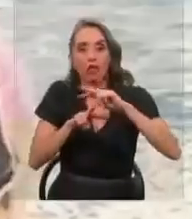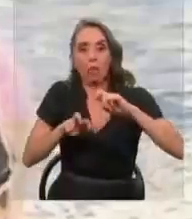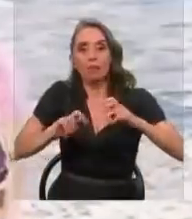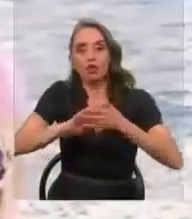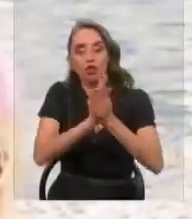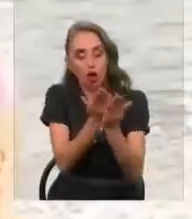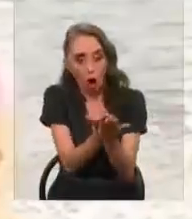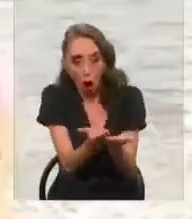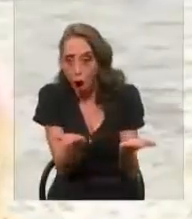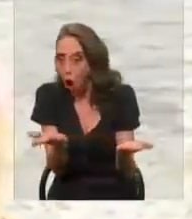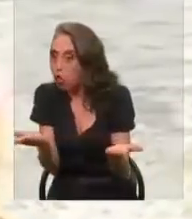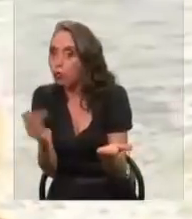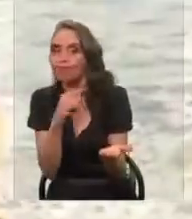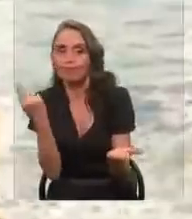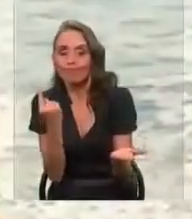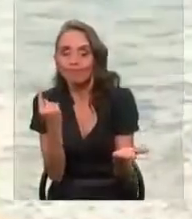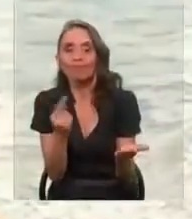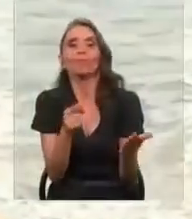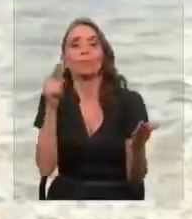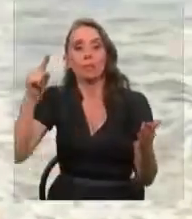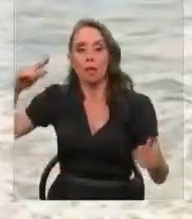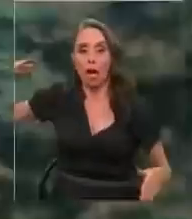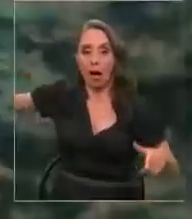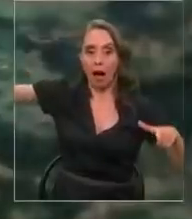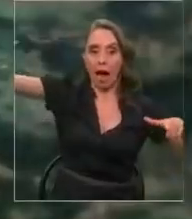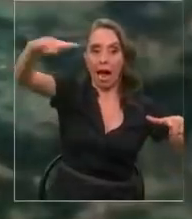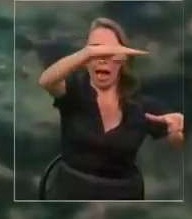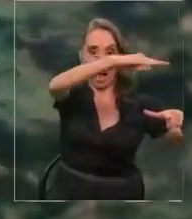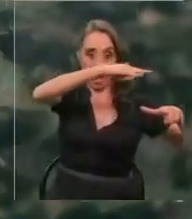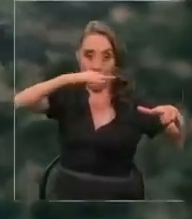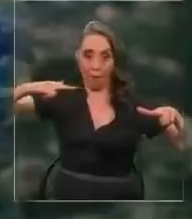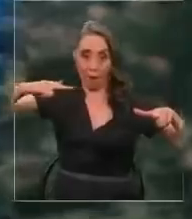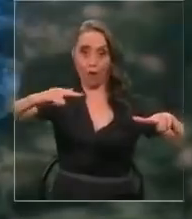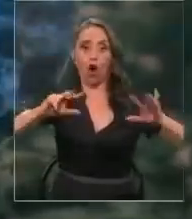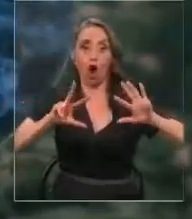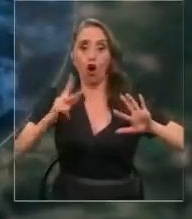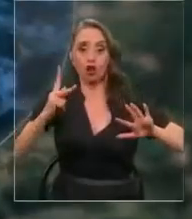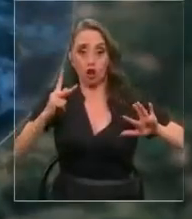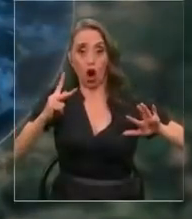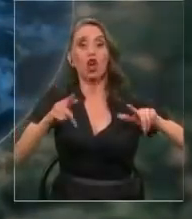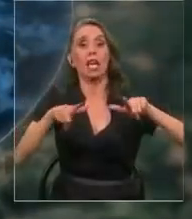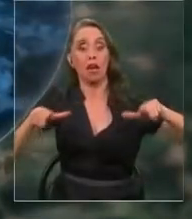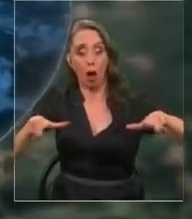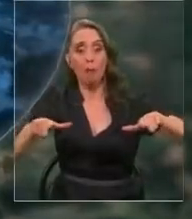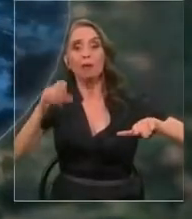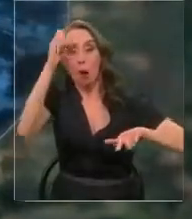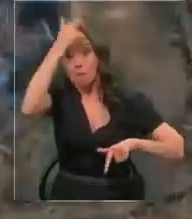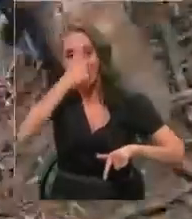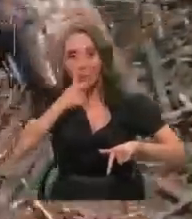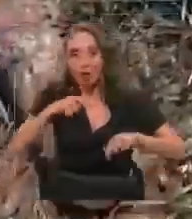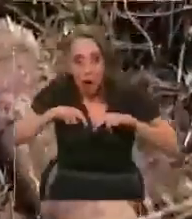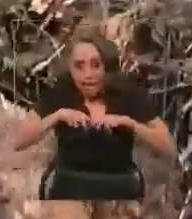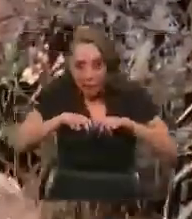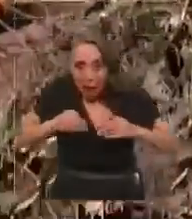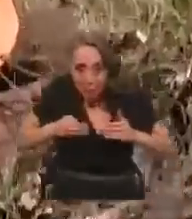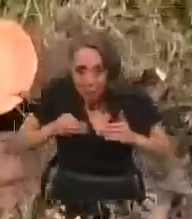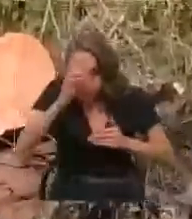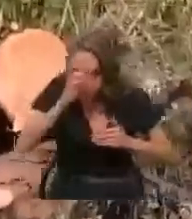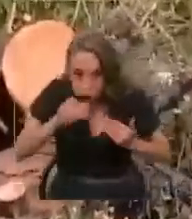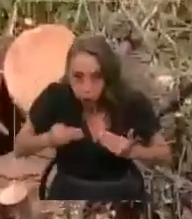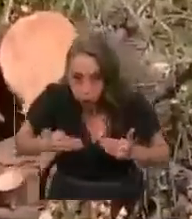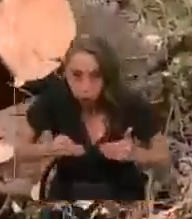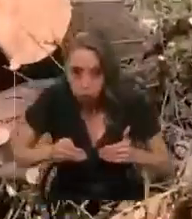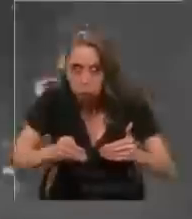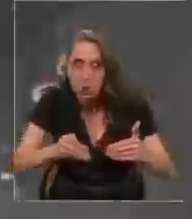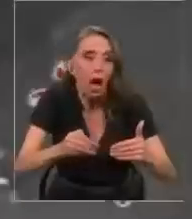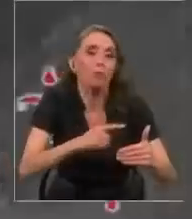su totalidad. Si bien el perímetro aéreo tenía un radio de 8 kilómetros, la operación rastrillo en terreno, según ellos, no